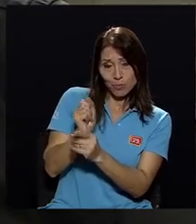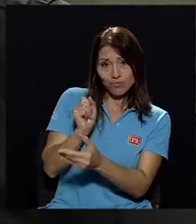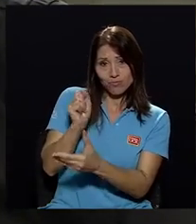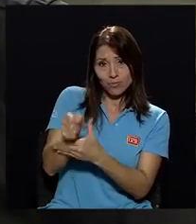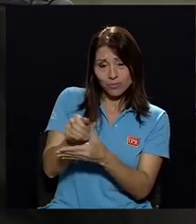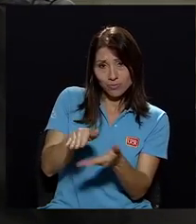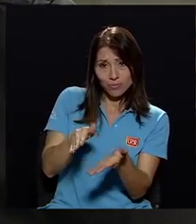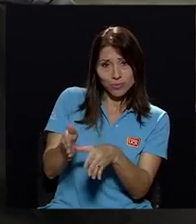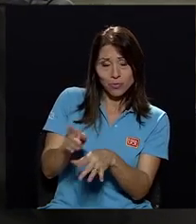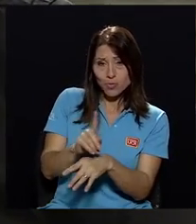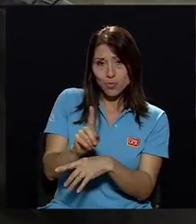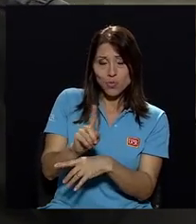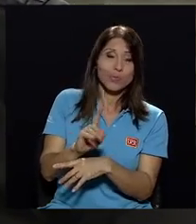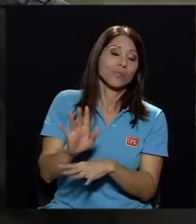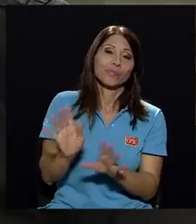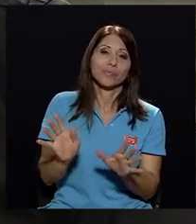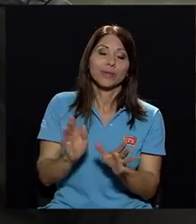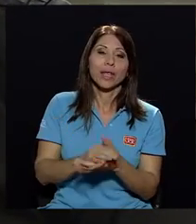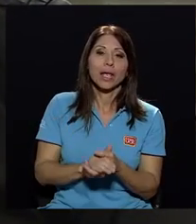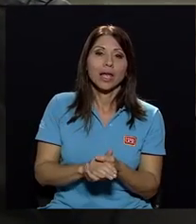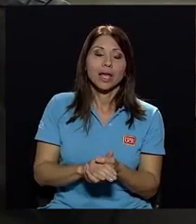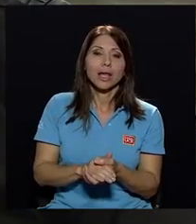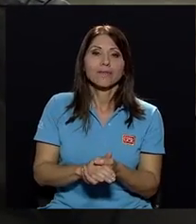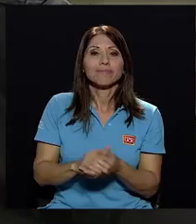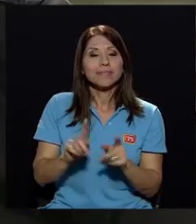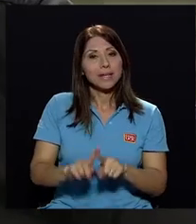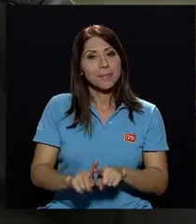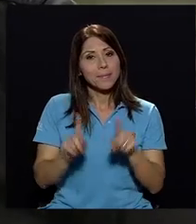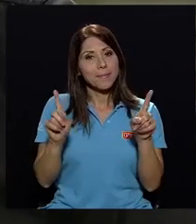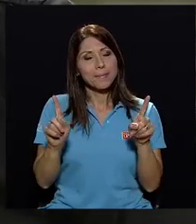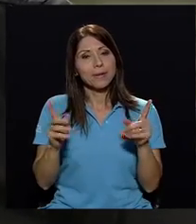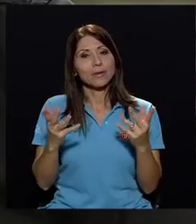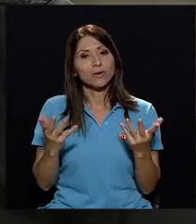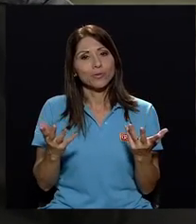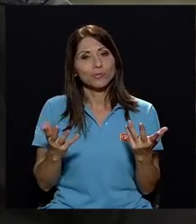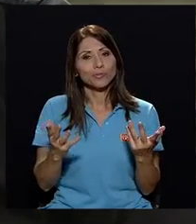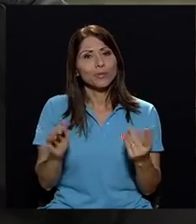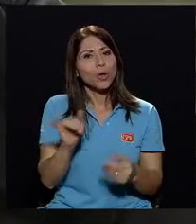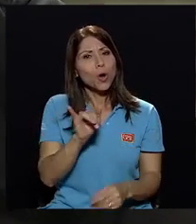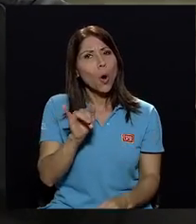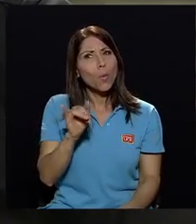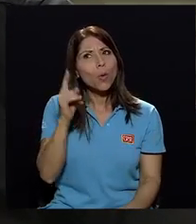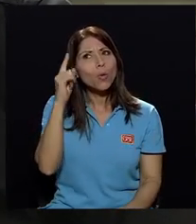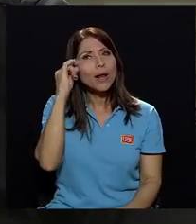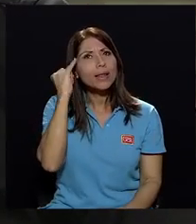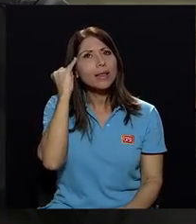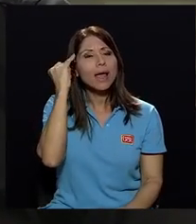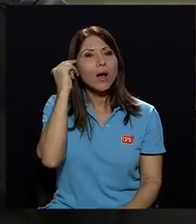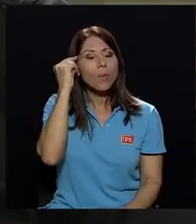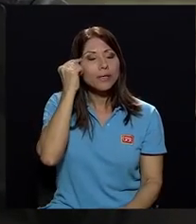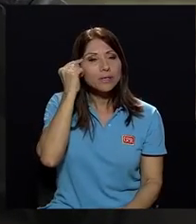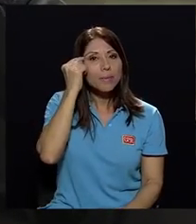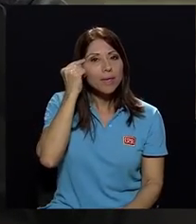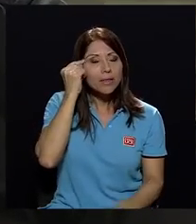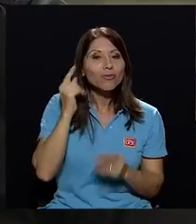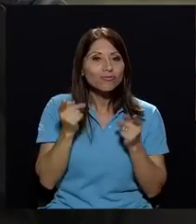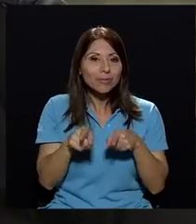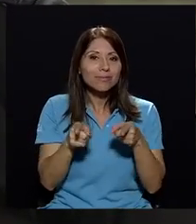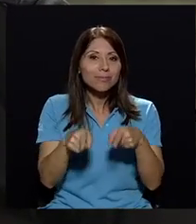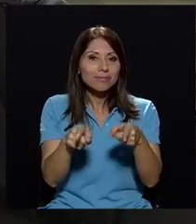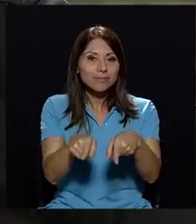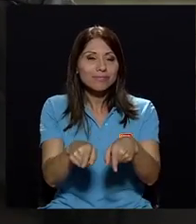en la posibilidad de acabar con su vida. Sin embargo, pues como pensamiento, como idea, es algo muy